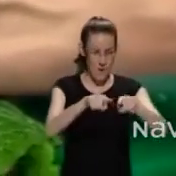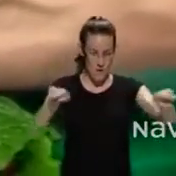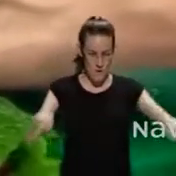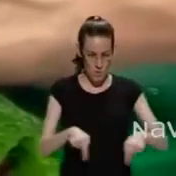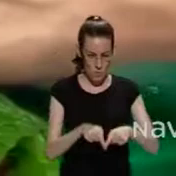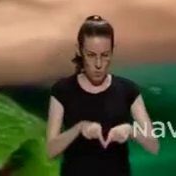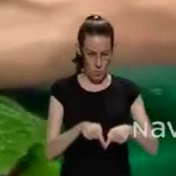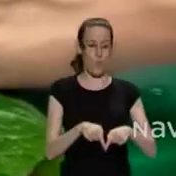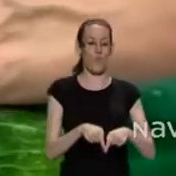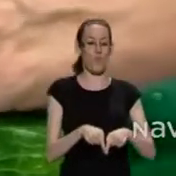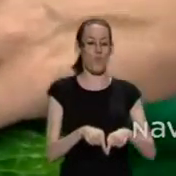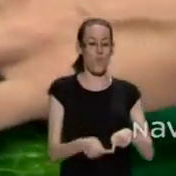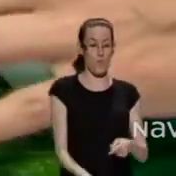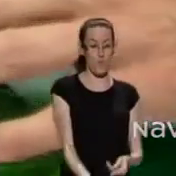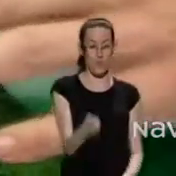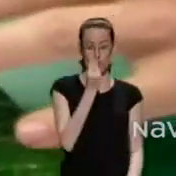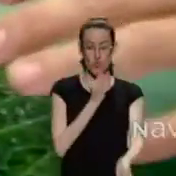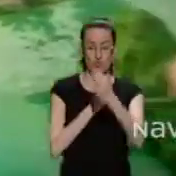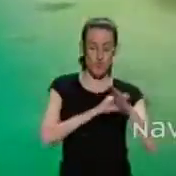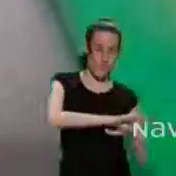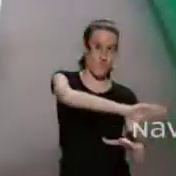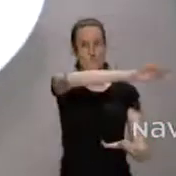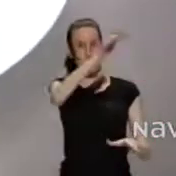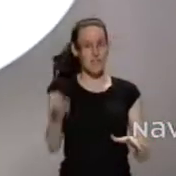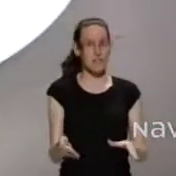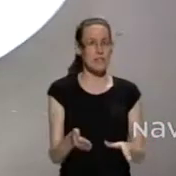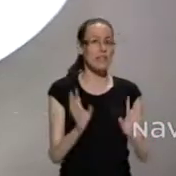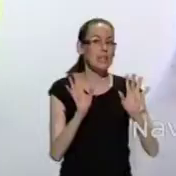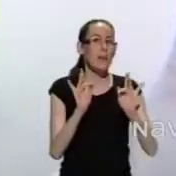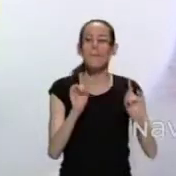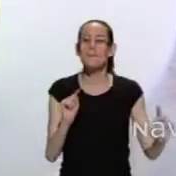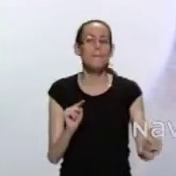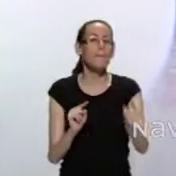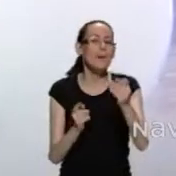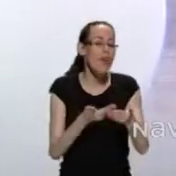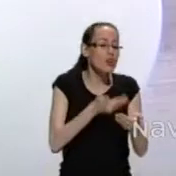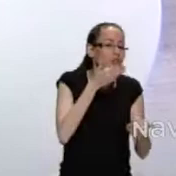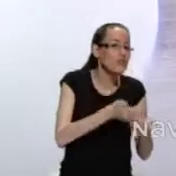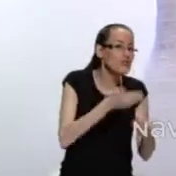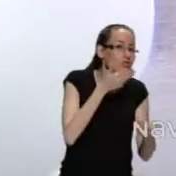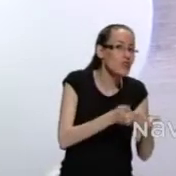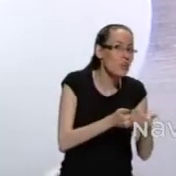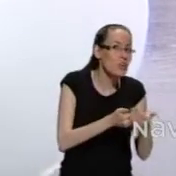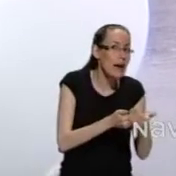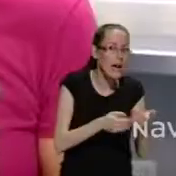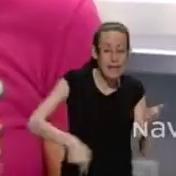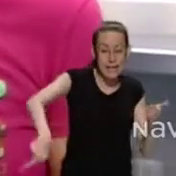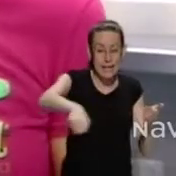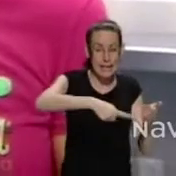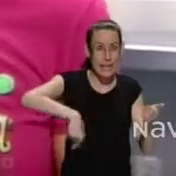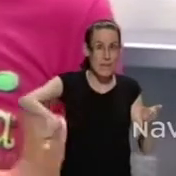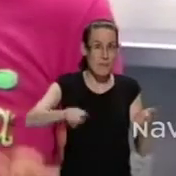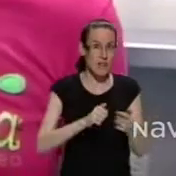además. pero bueno, es que lo que comeríamos sería, pues eso, una sopita y acompañaríamos con este plato. Entonces, en vez de haber dos